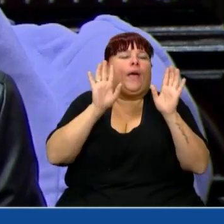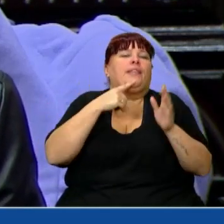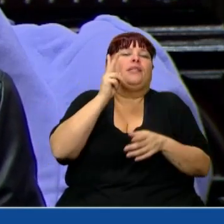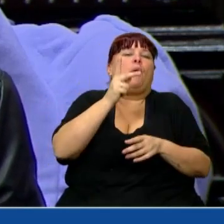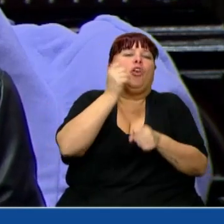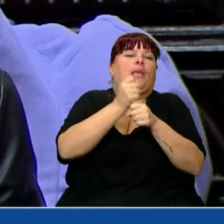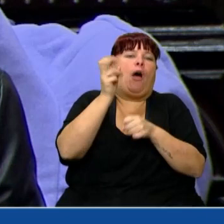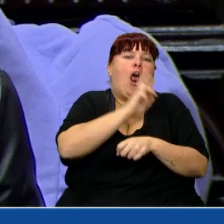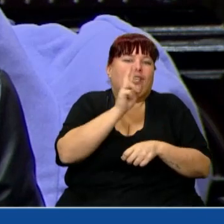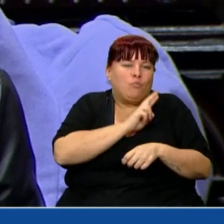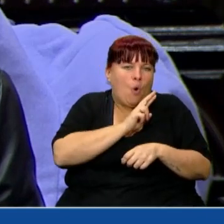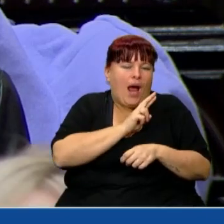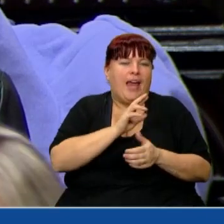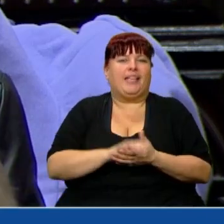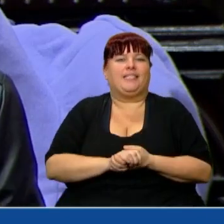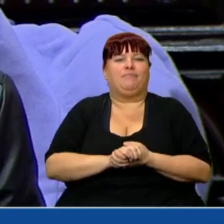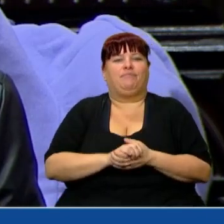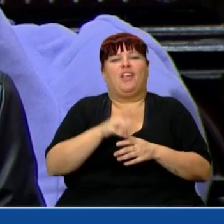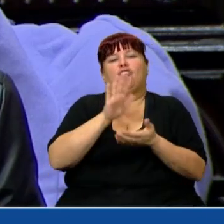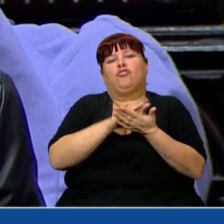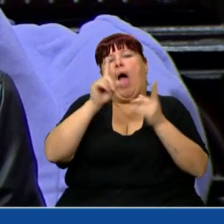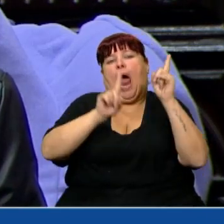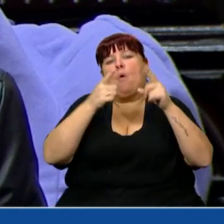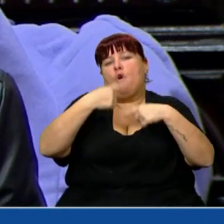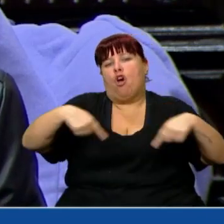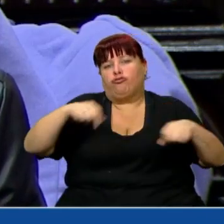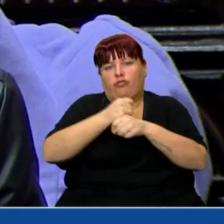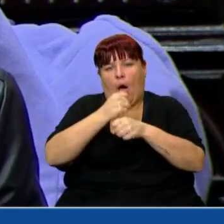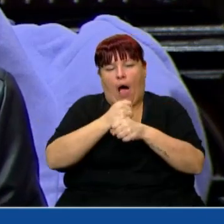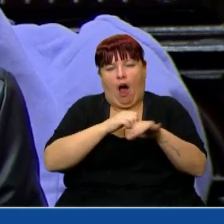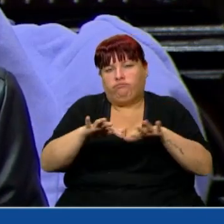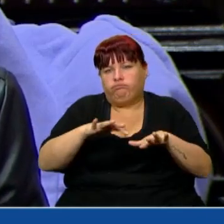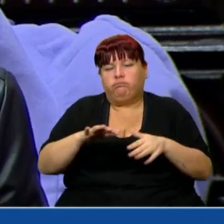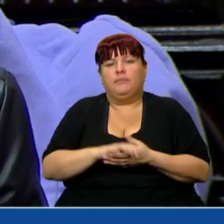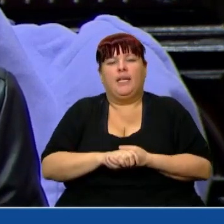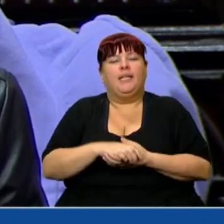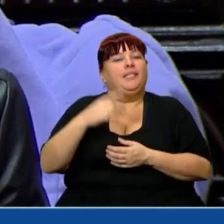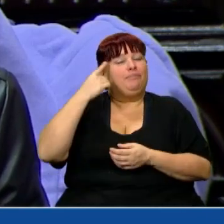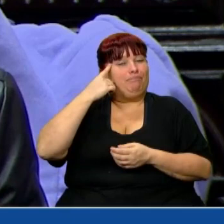prohibir el trabajo de mujeres en estas actividades, considerándolas